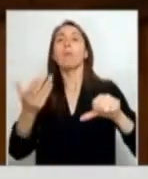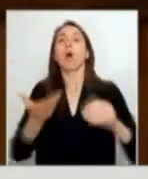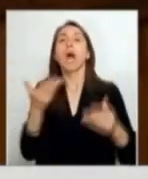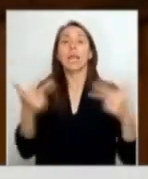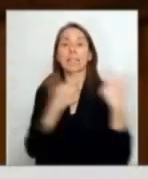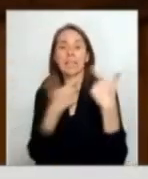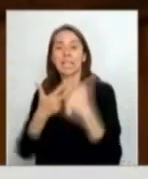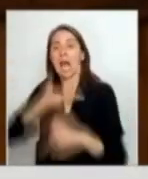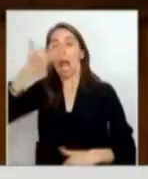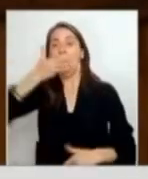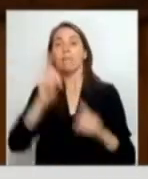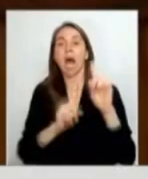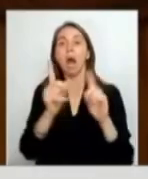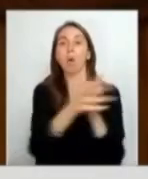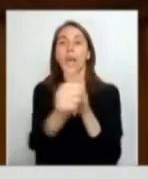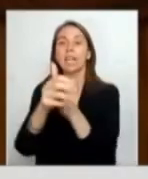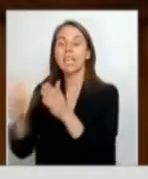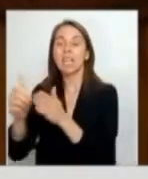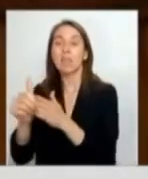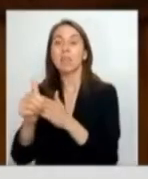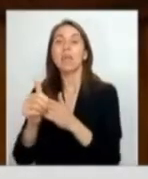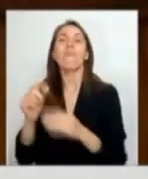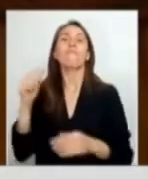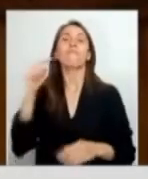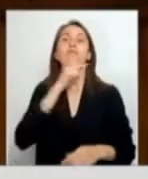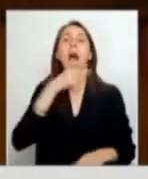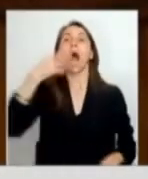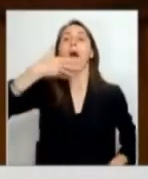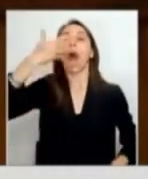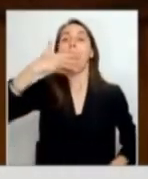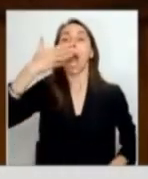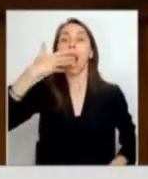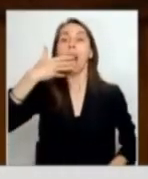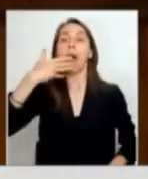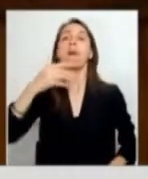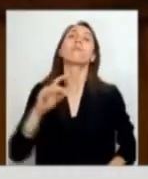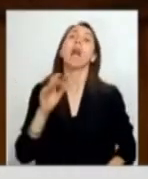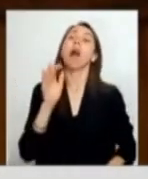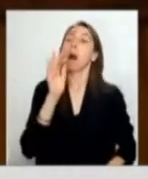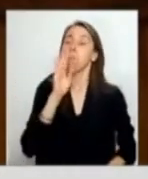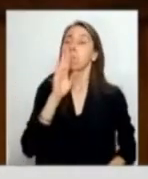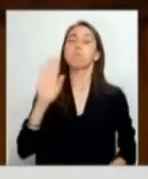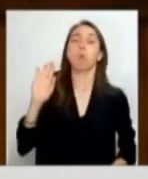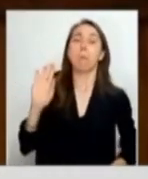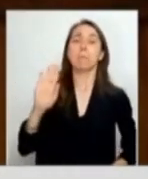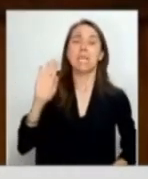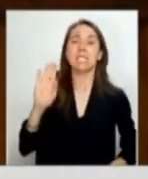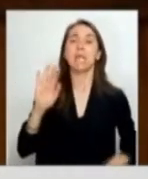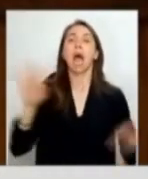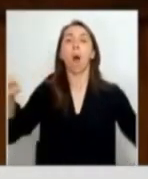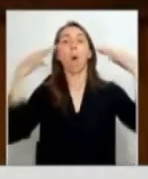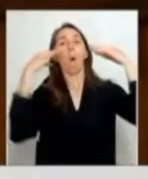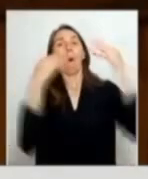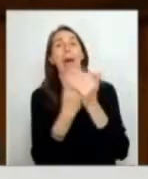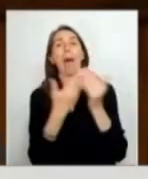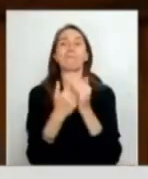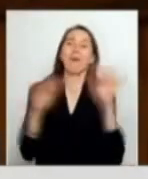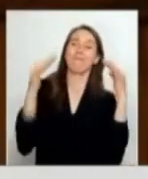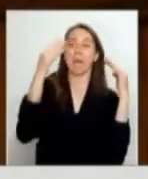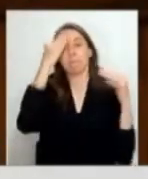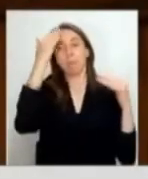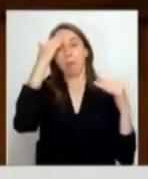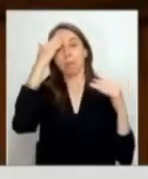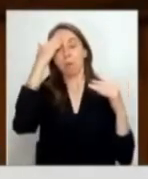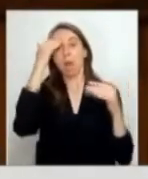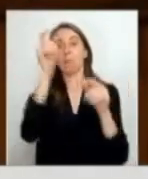liderazgos que no tienen problemas con levantar falsas promesas, que son populares, claro, pero difíciles de cumplir para solo convencer al pueblo